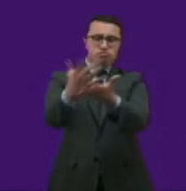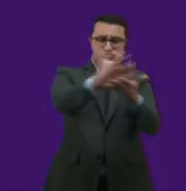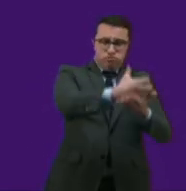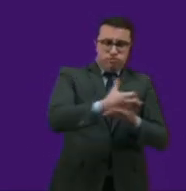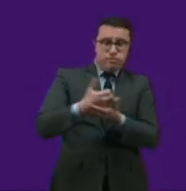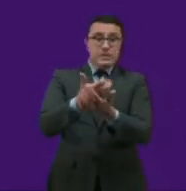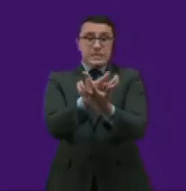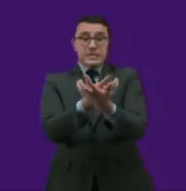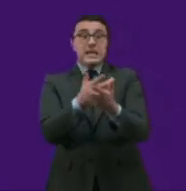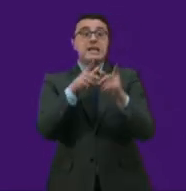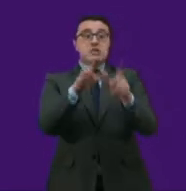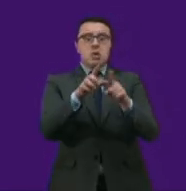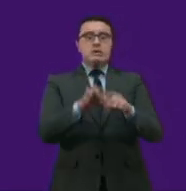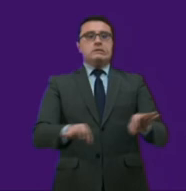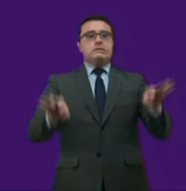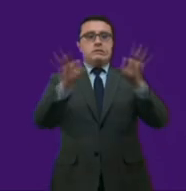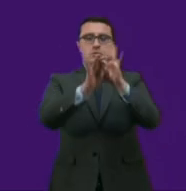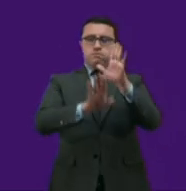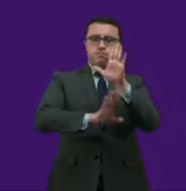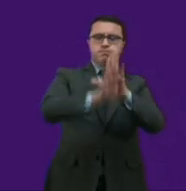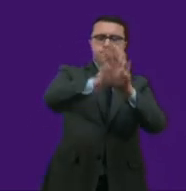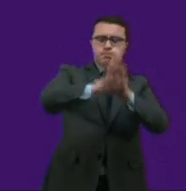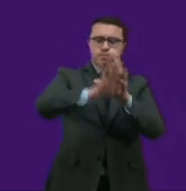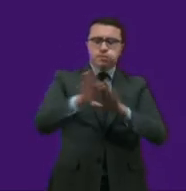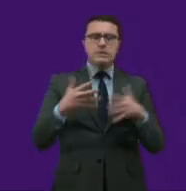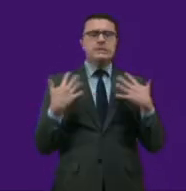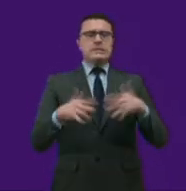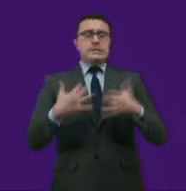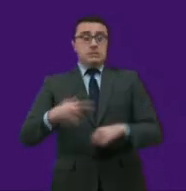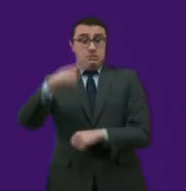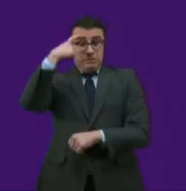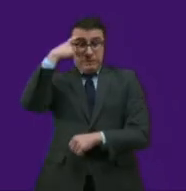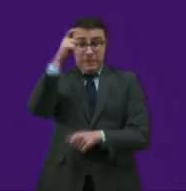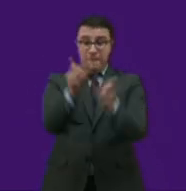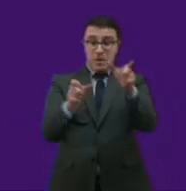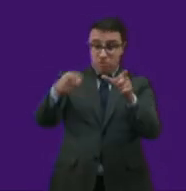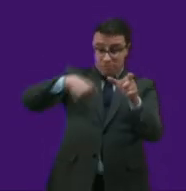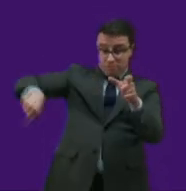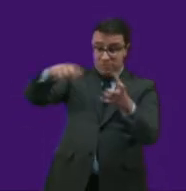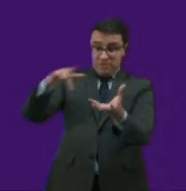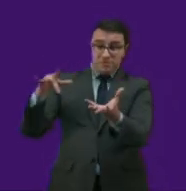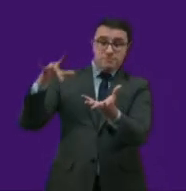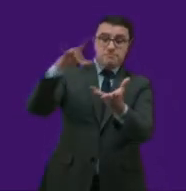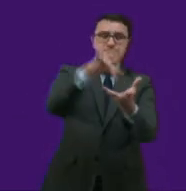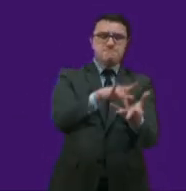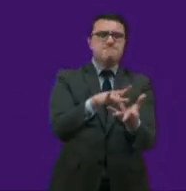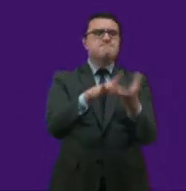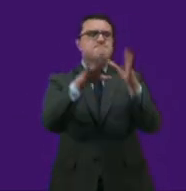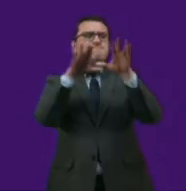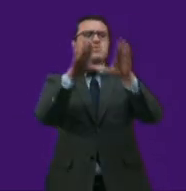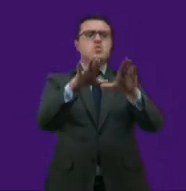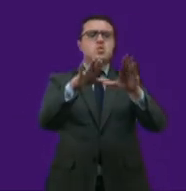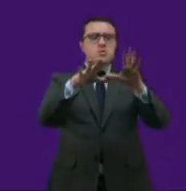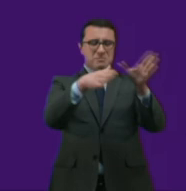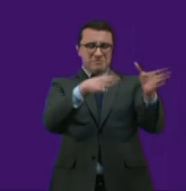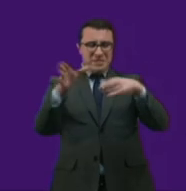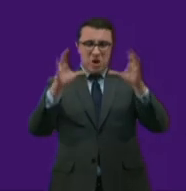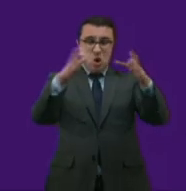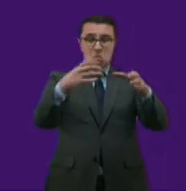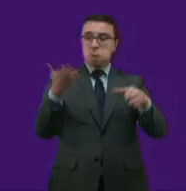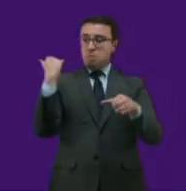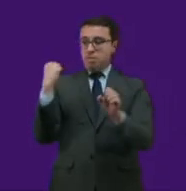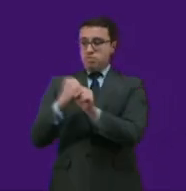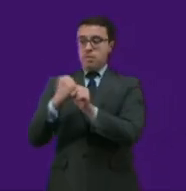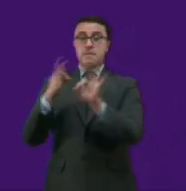muy exitoso, y ya yo diría que el 100% de las personas que asistieron a ese programa y que no tenían trabajo en